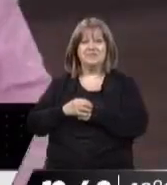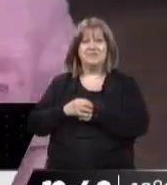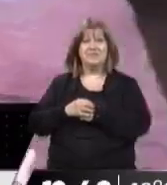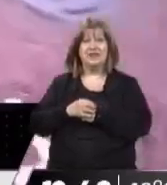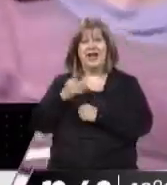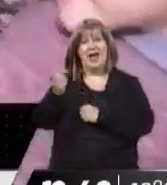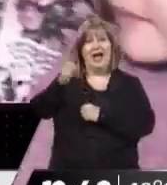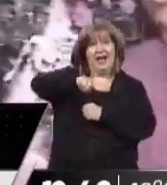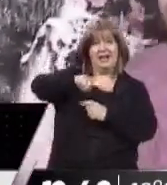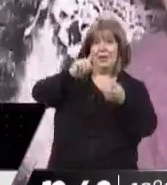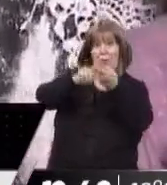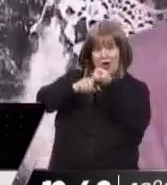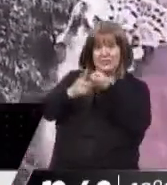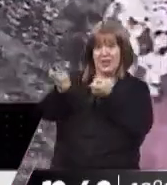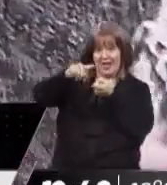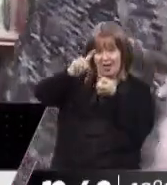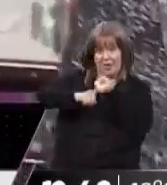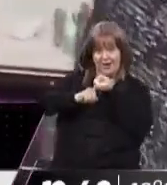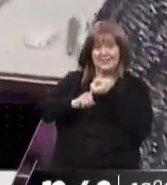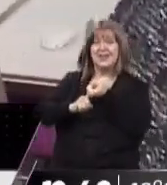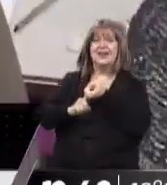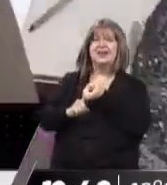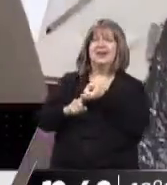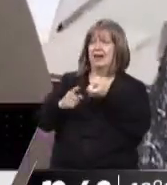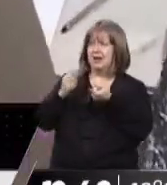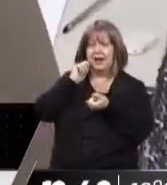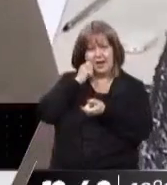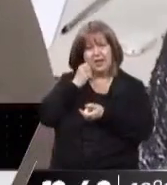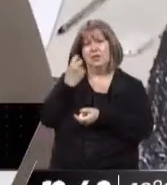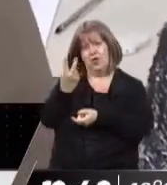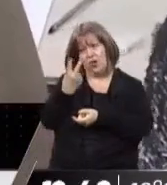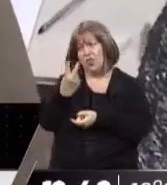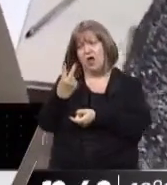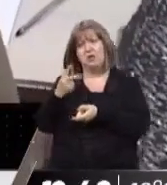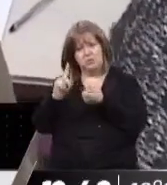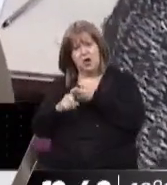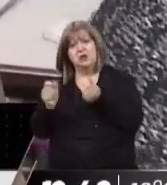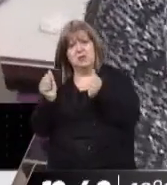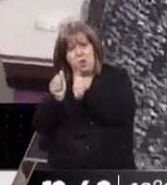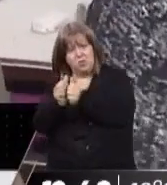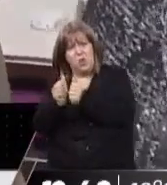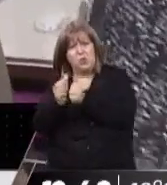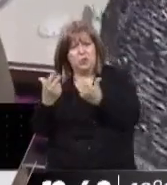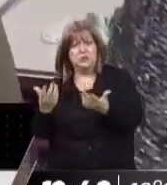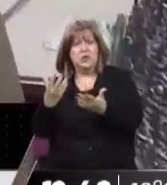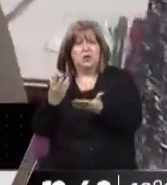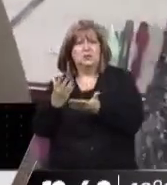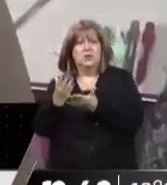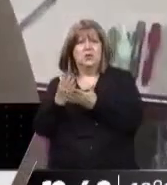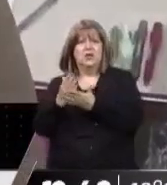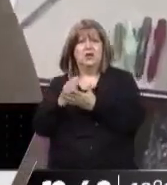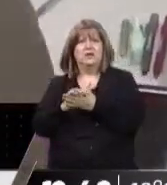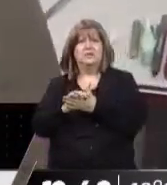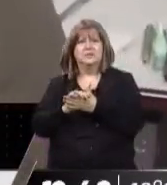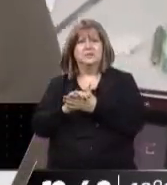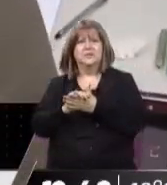aparte! Bueno, ¿todos estudiando acá? Sí. Che, qué maravilla que puedan estudiar los dos. ¿Hay más niños que cuidar en la casa y que se lo dejan a los abuelos? No,